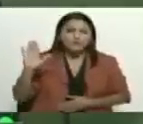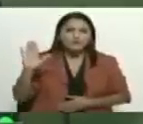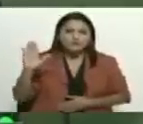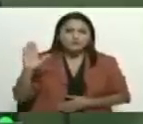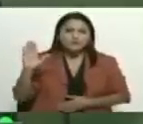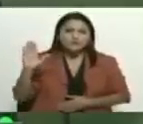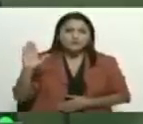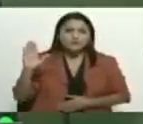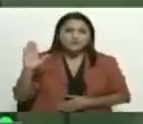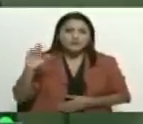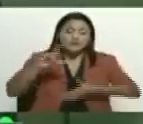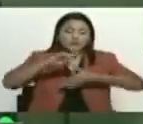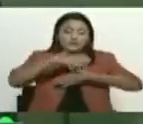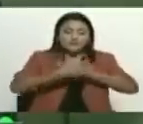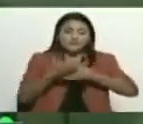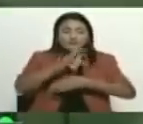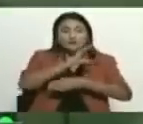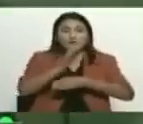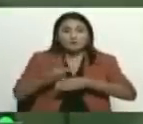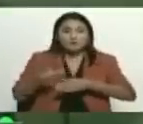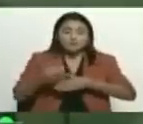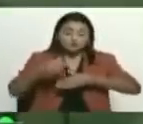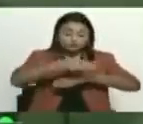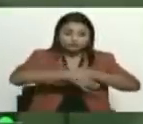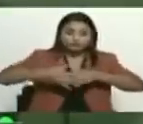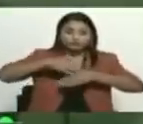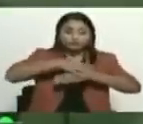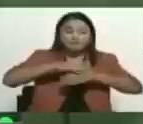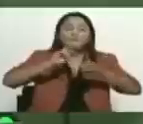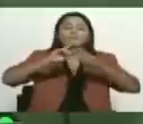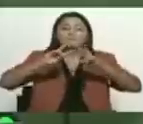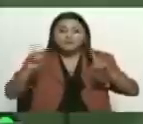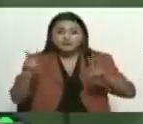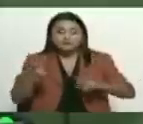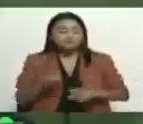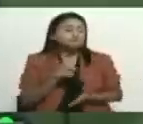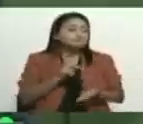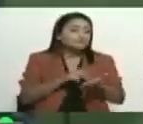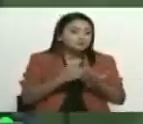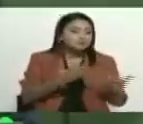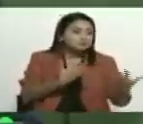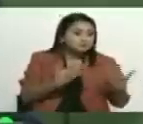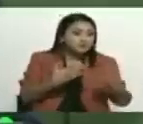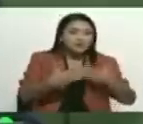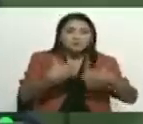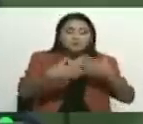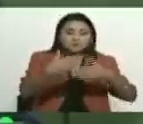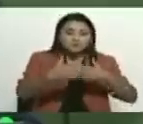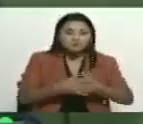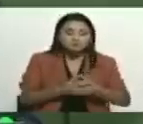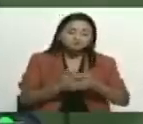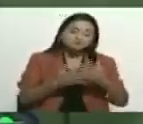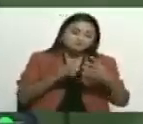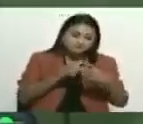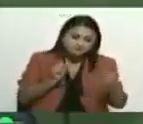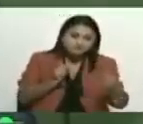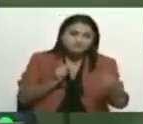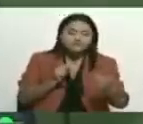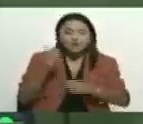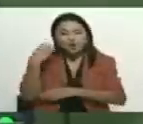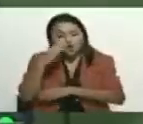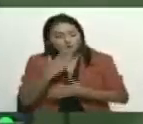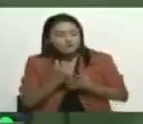Declaratoria de América Latina y el Caribe como una zona de paz. Participamos activamente en el proceso de reconciliación de la República de